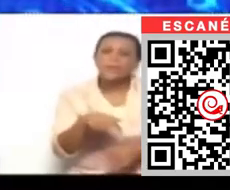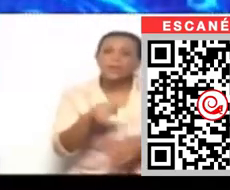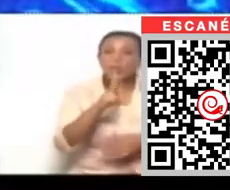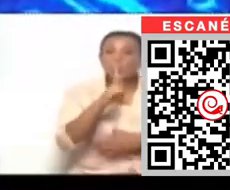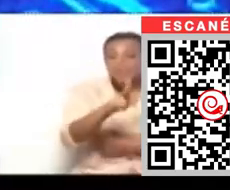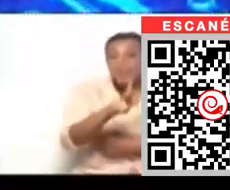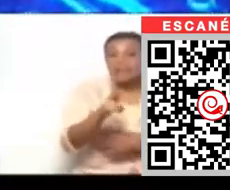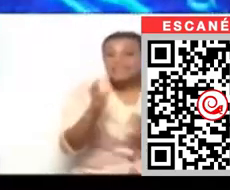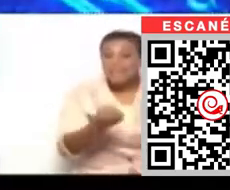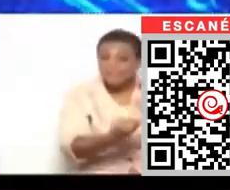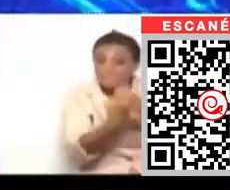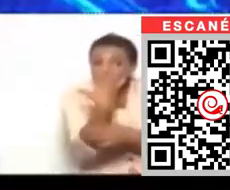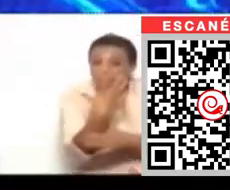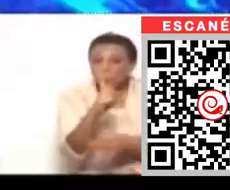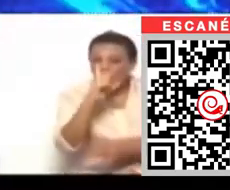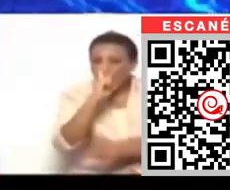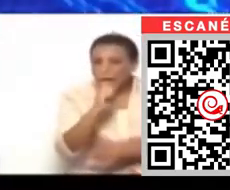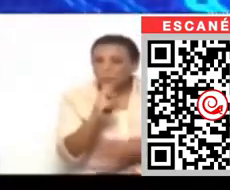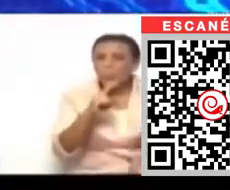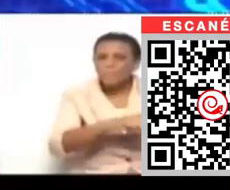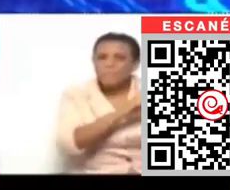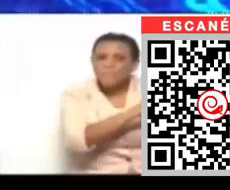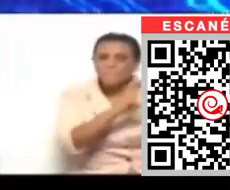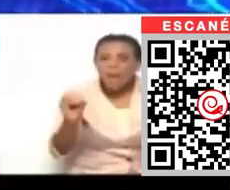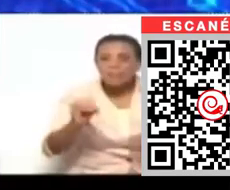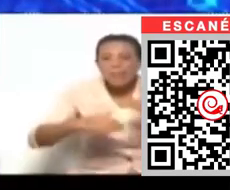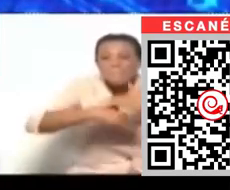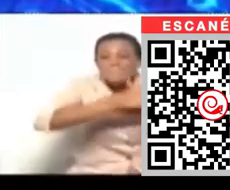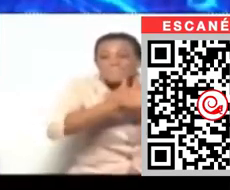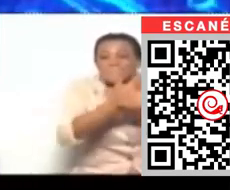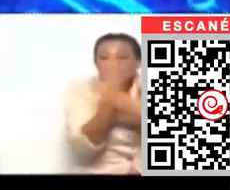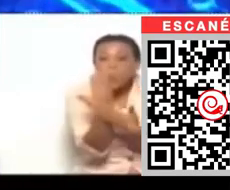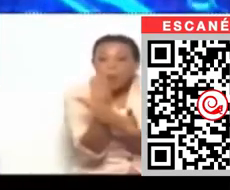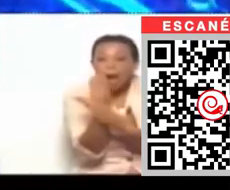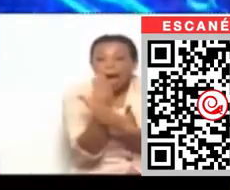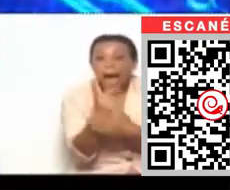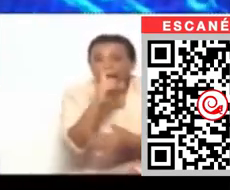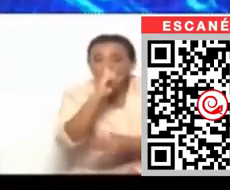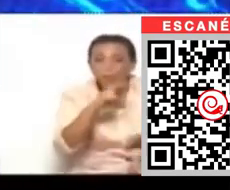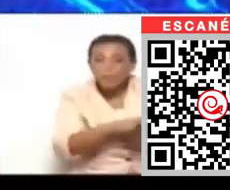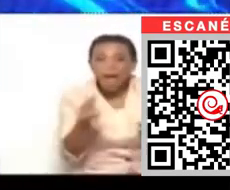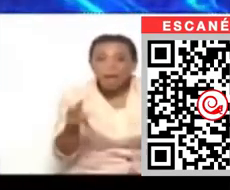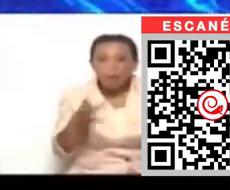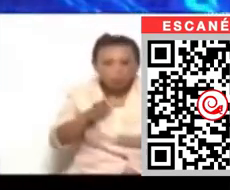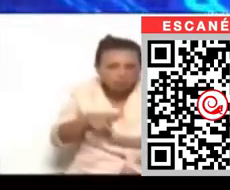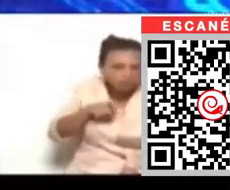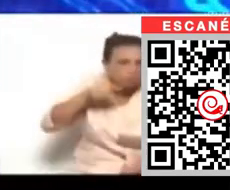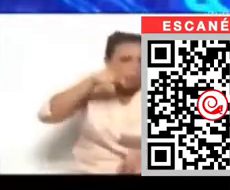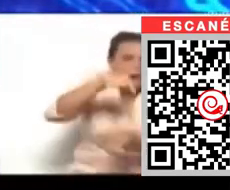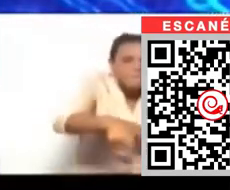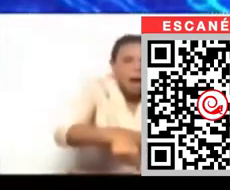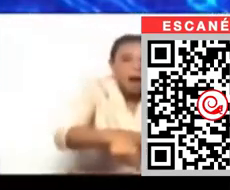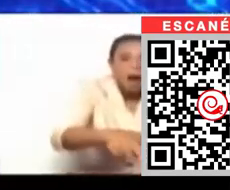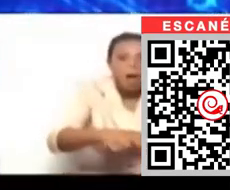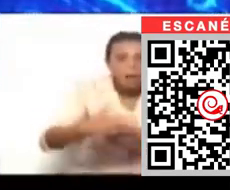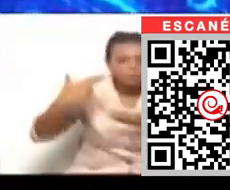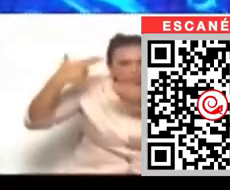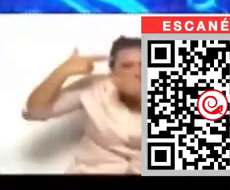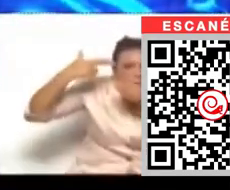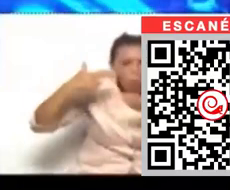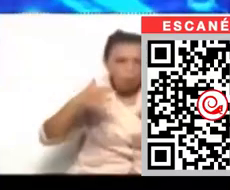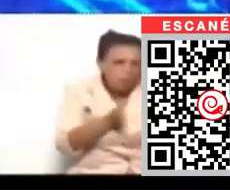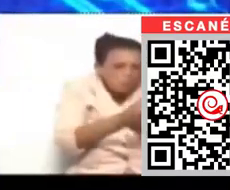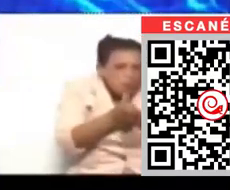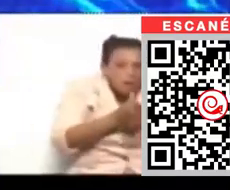mayo, en la madrugada del año 2020, llegaron los mercenarios y hubo